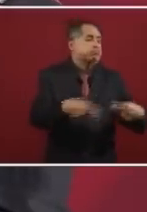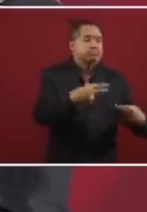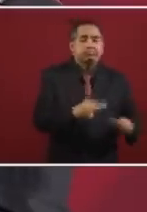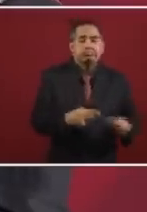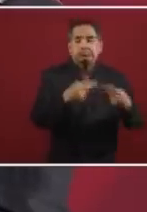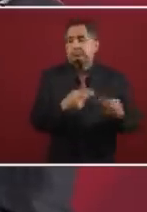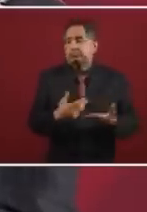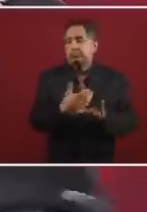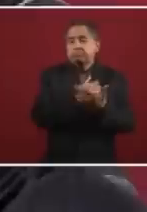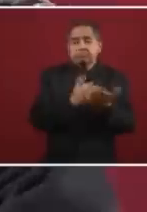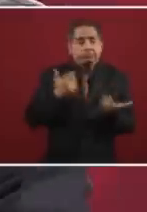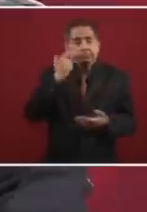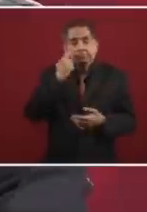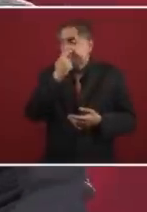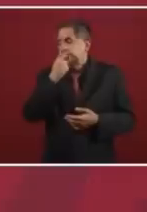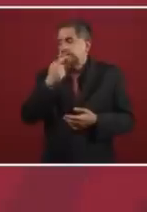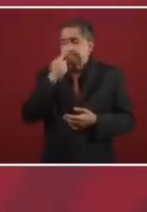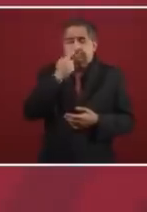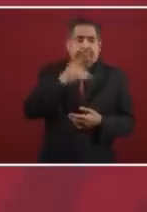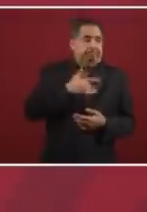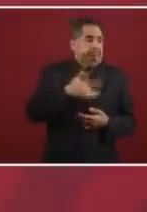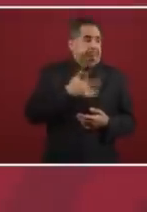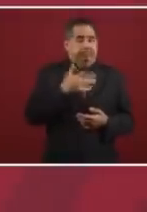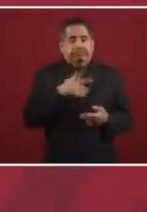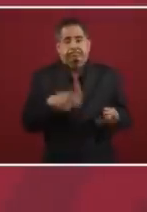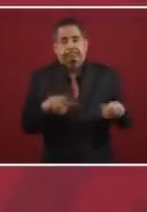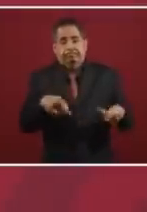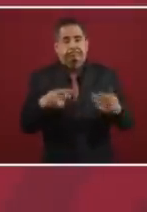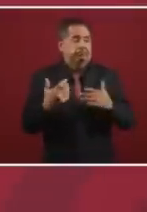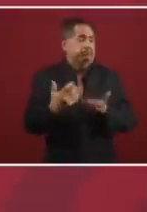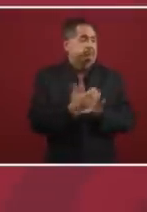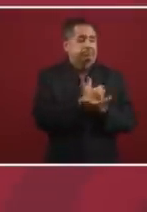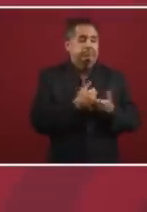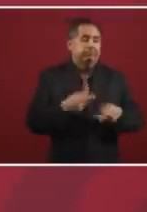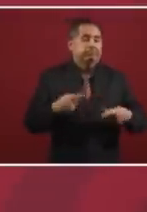decidieron buscarse la vida cómo